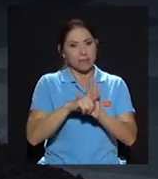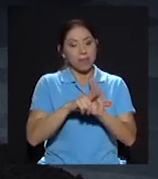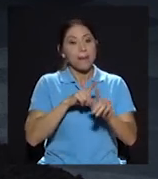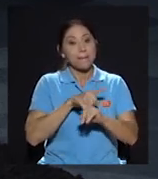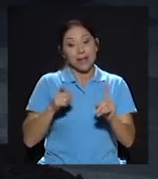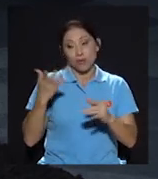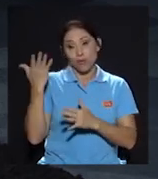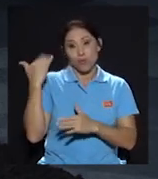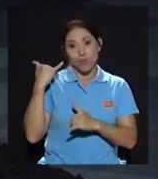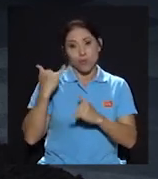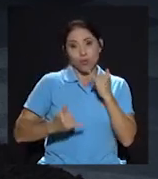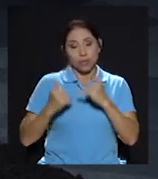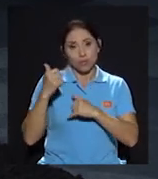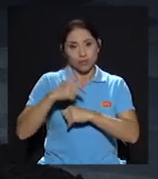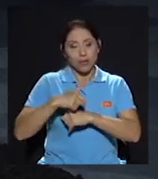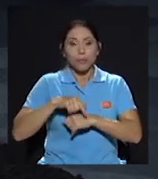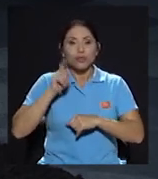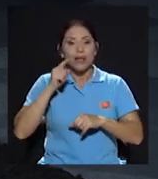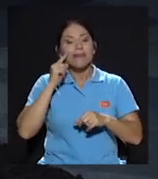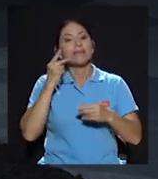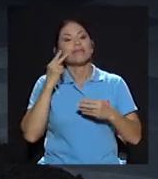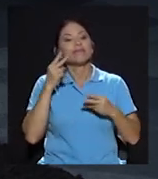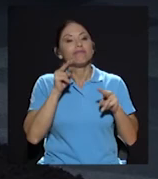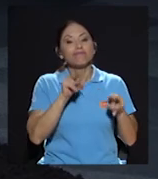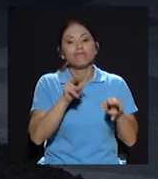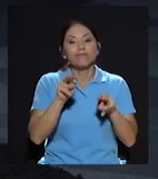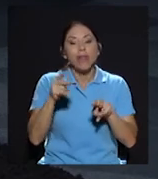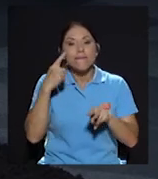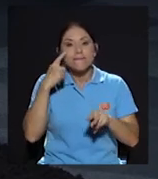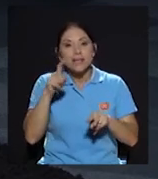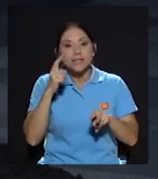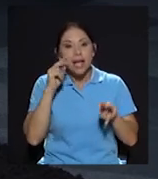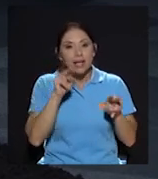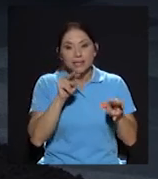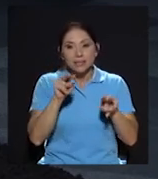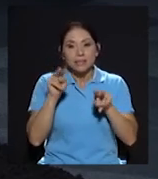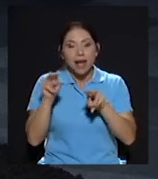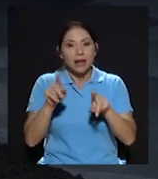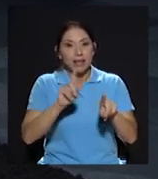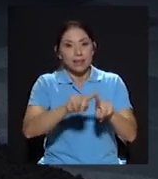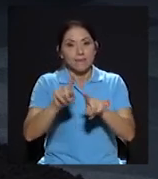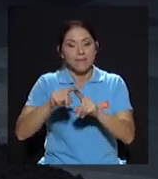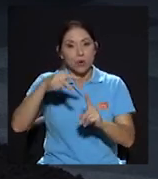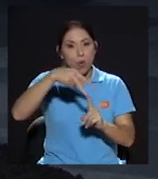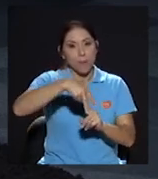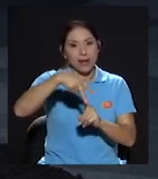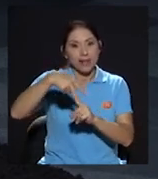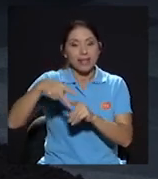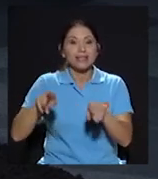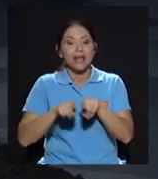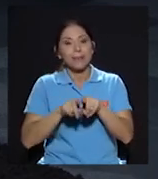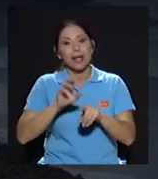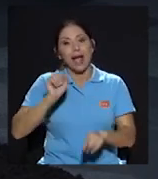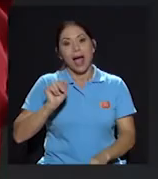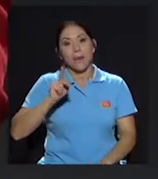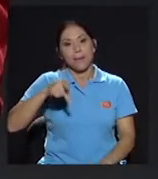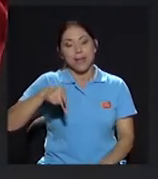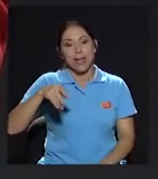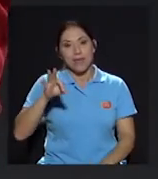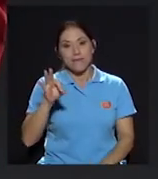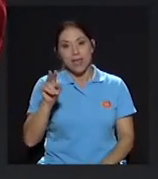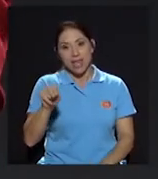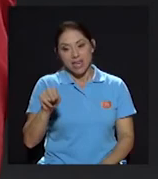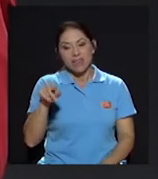fiscalizar las cooperativas y algunas otros entes las app en es verdad que son